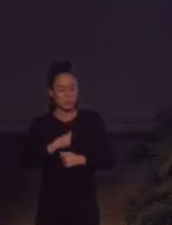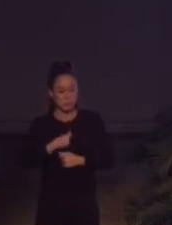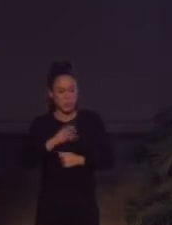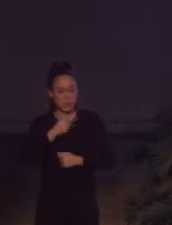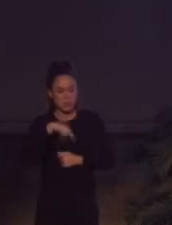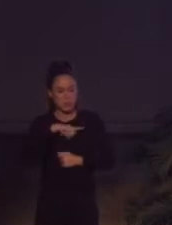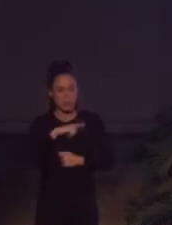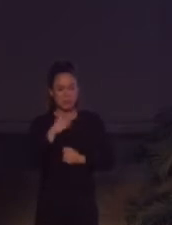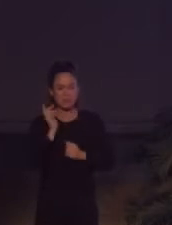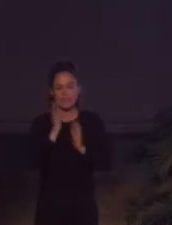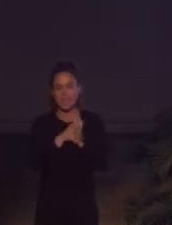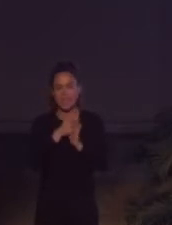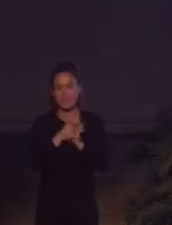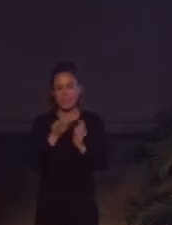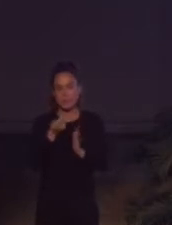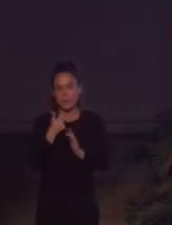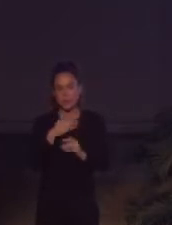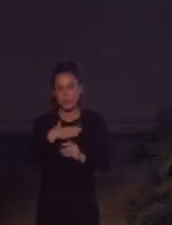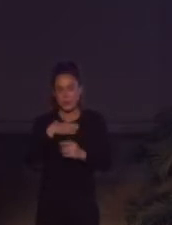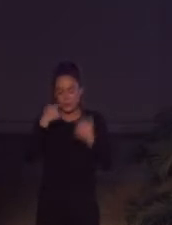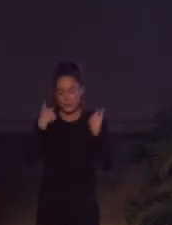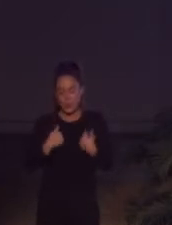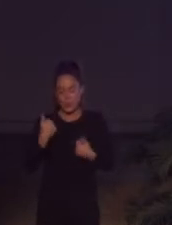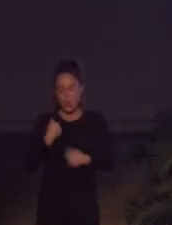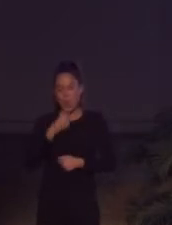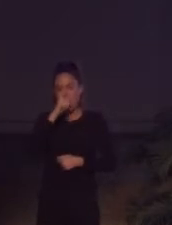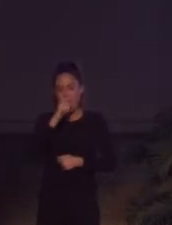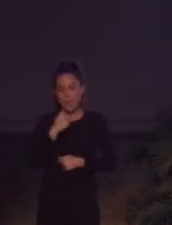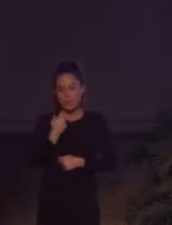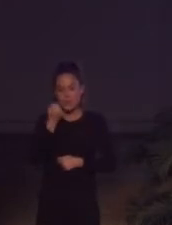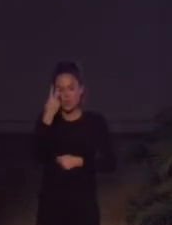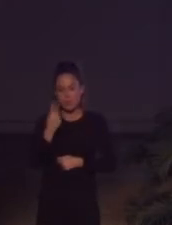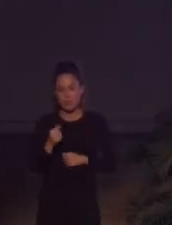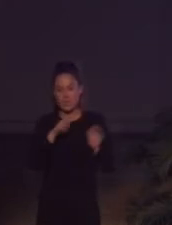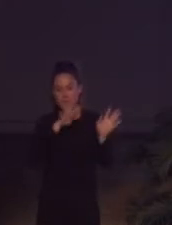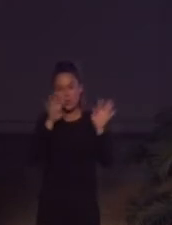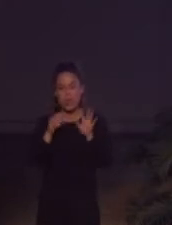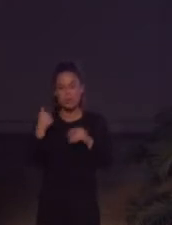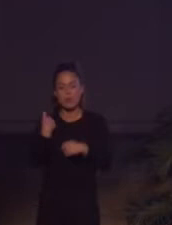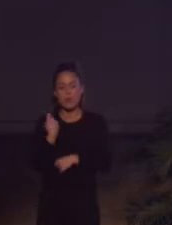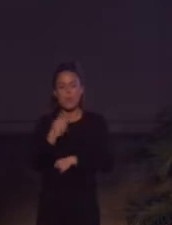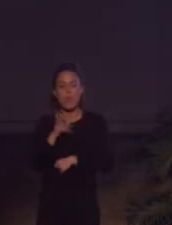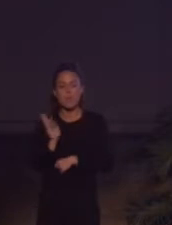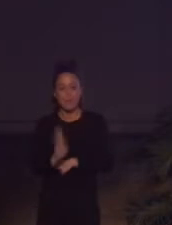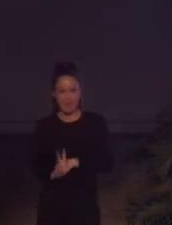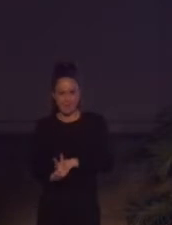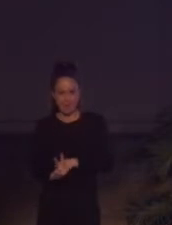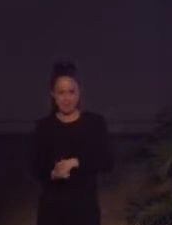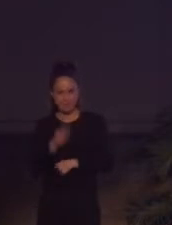retrotraerme un poco y hablar un poco de mí, porque yo en el 2009 me hago vegana. O sea,